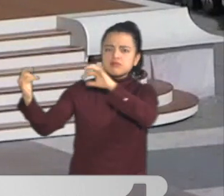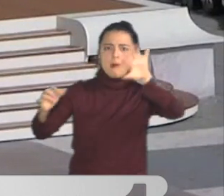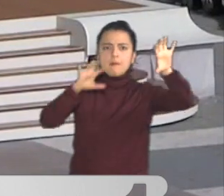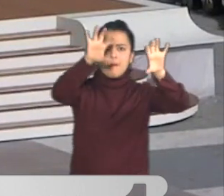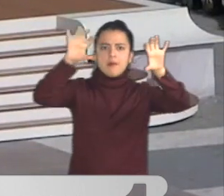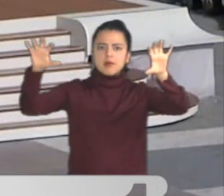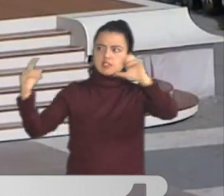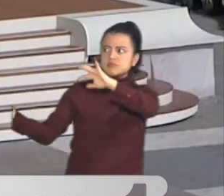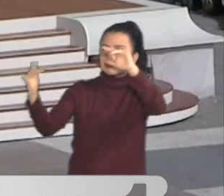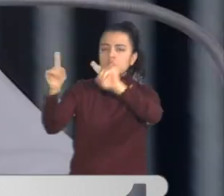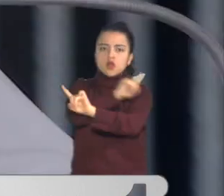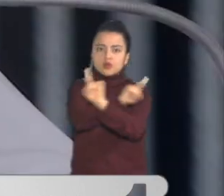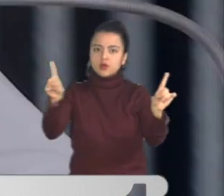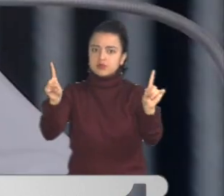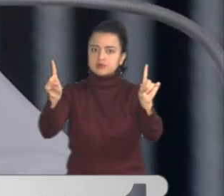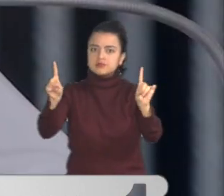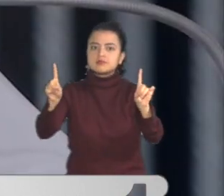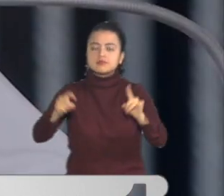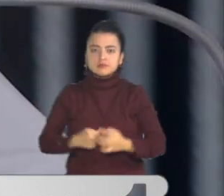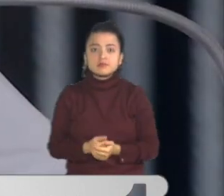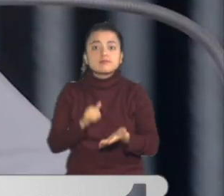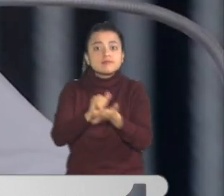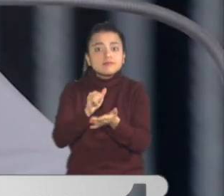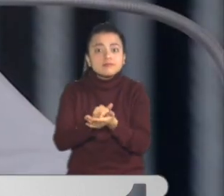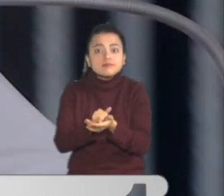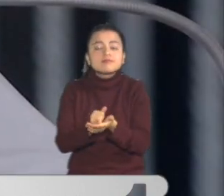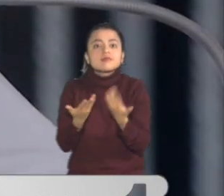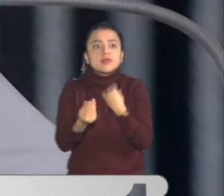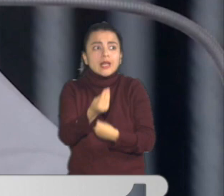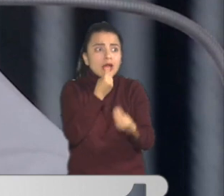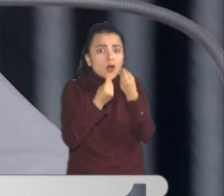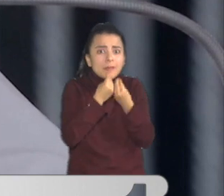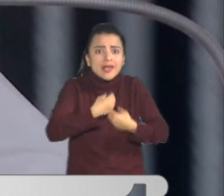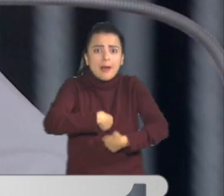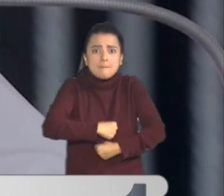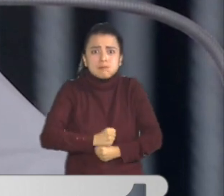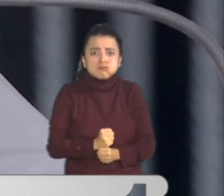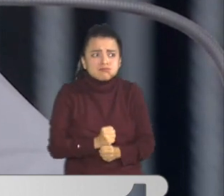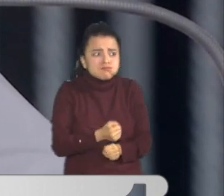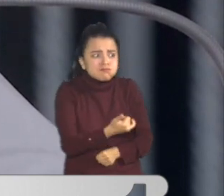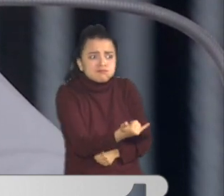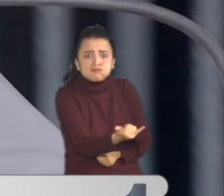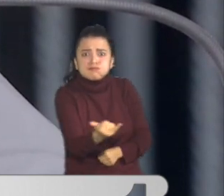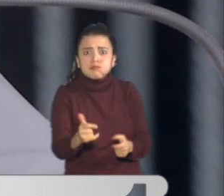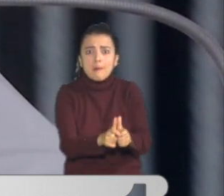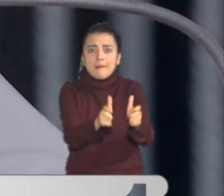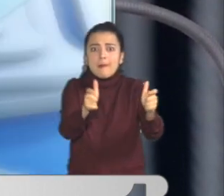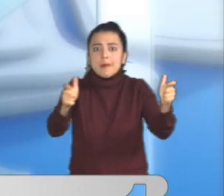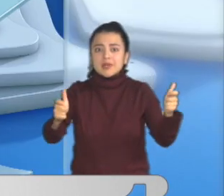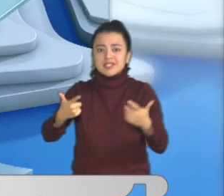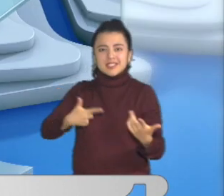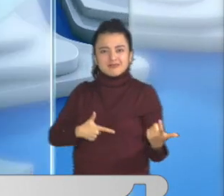por el momento van en dirección contraria. La comida disminuye y el estruendo de las armas aumenta.